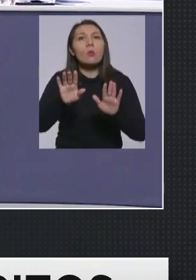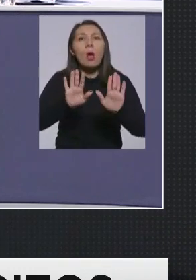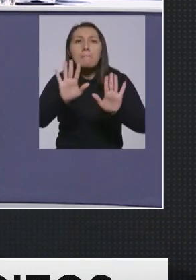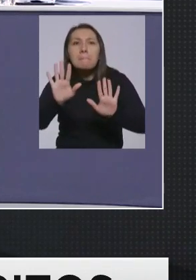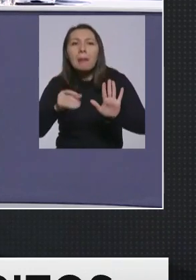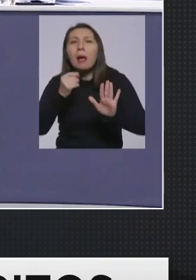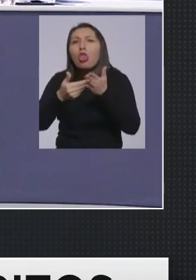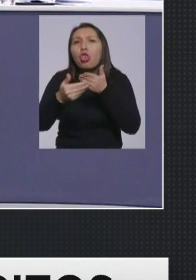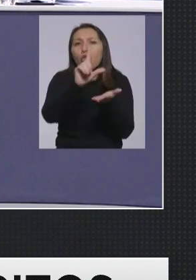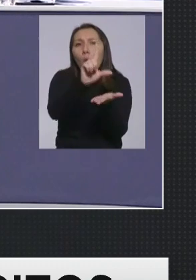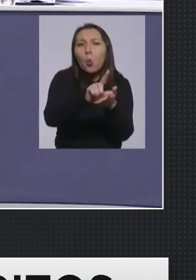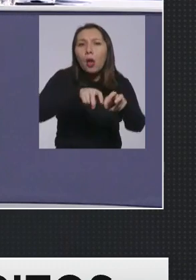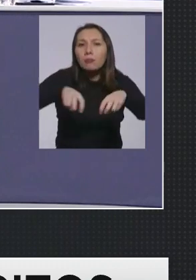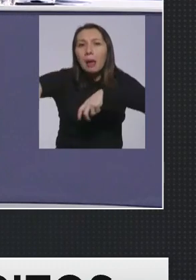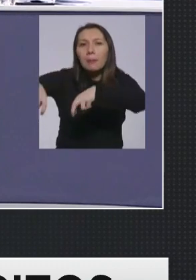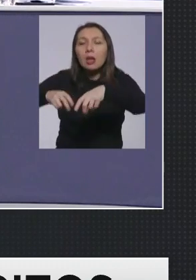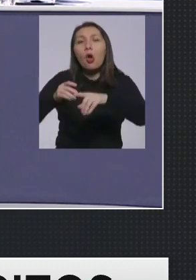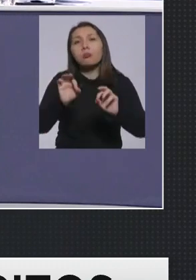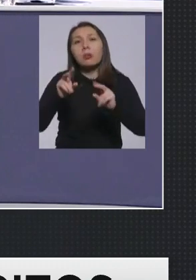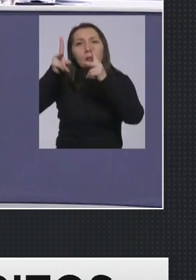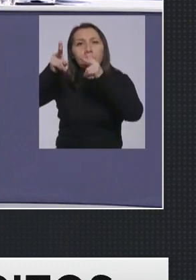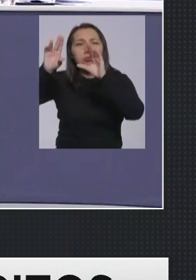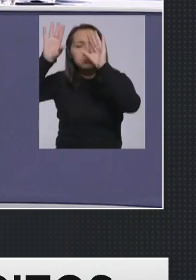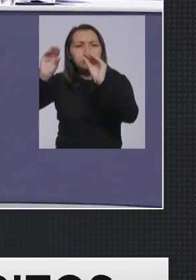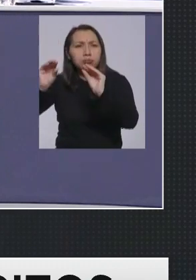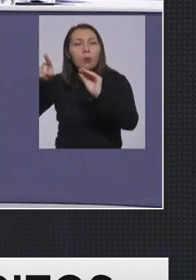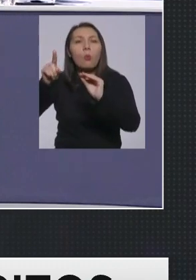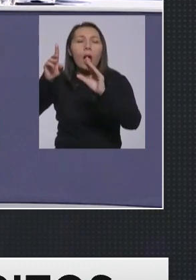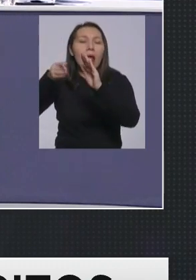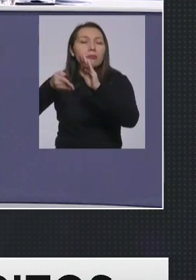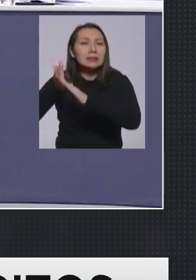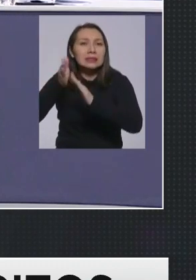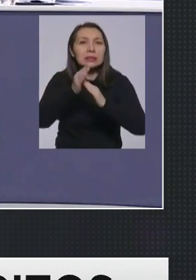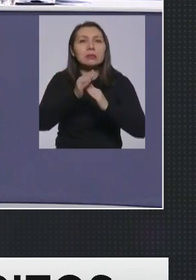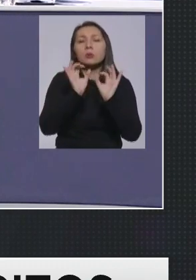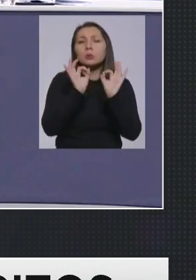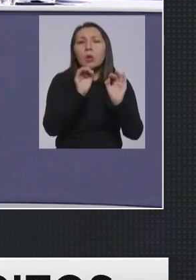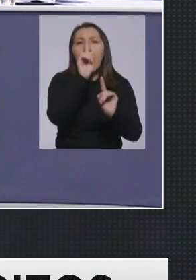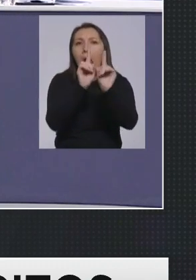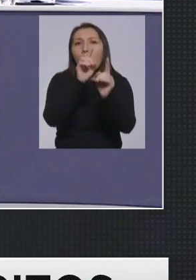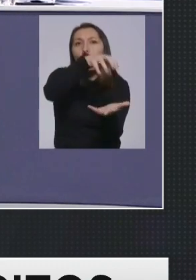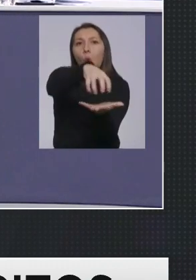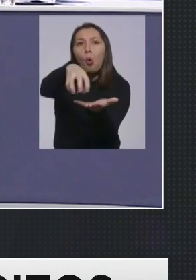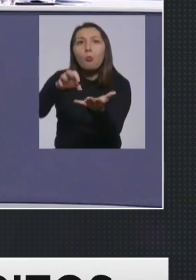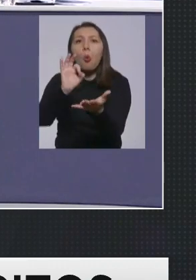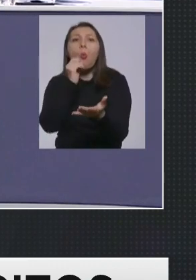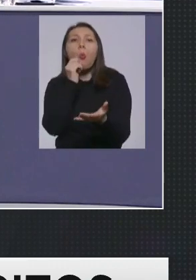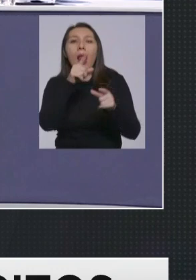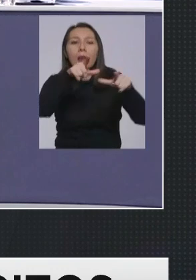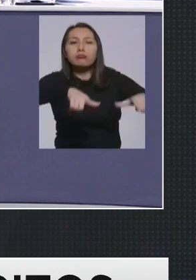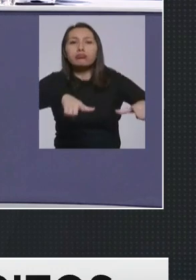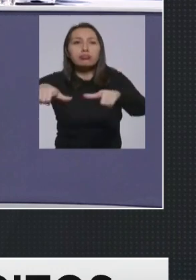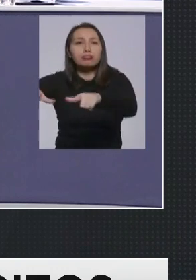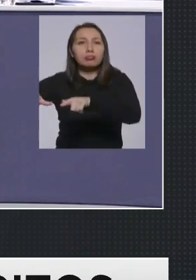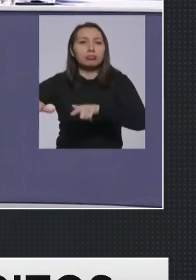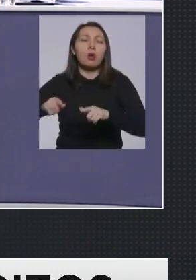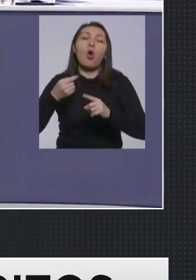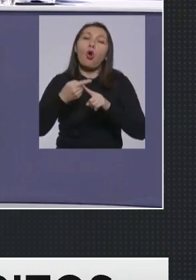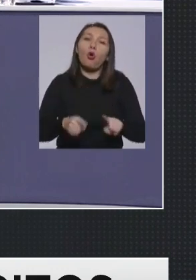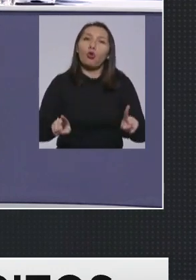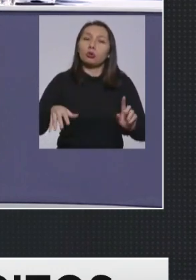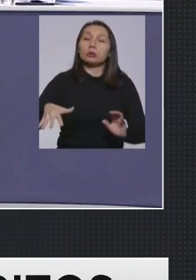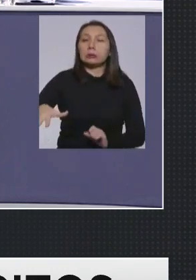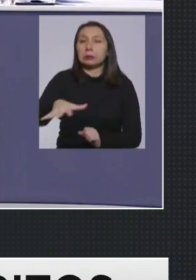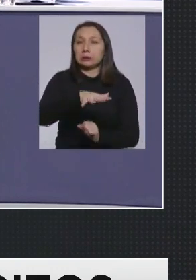si eso implicaría por ejemplo 'toque de queda' específico por cada comuna o sectores lo otro hay una situación que